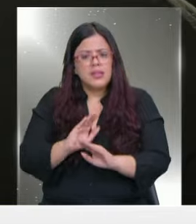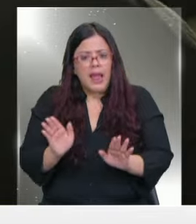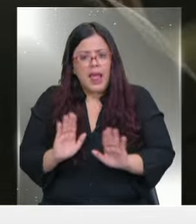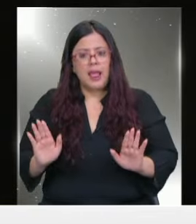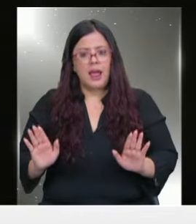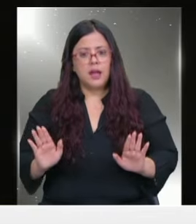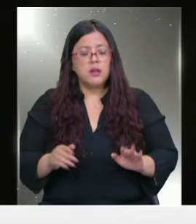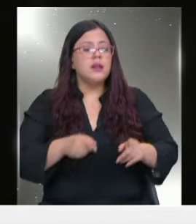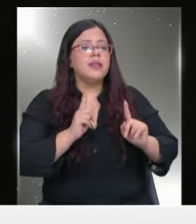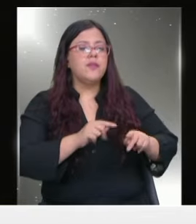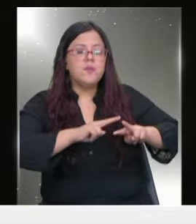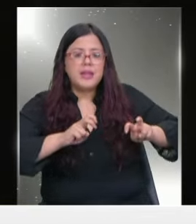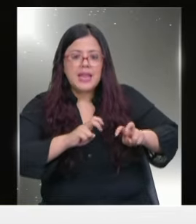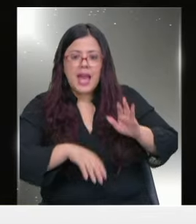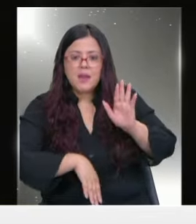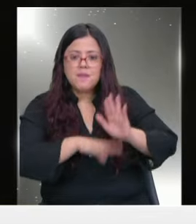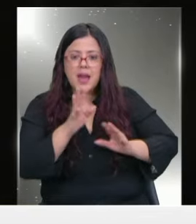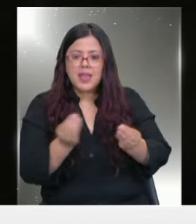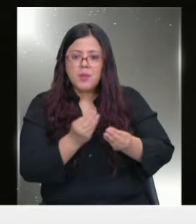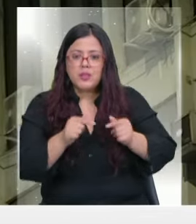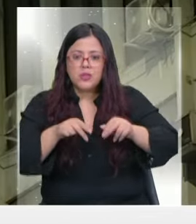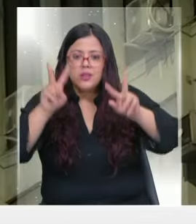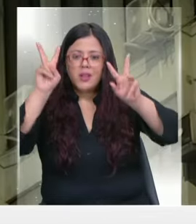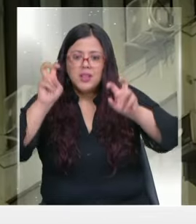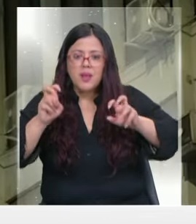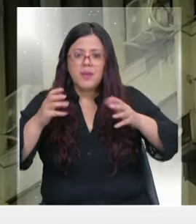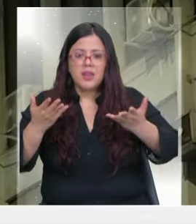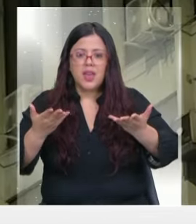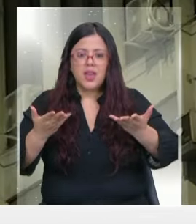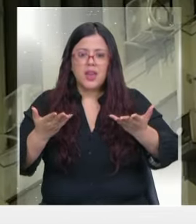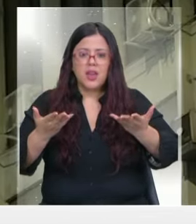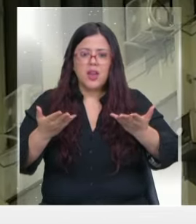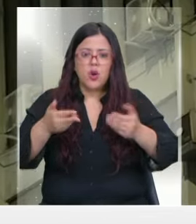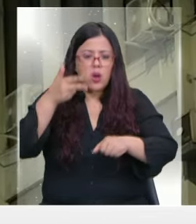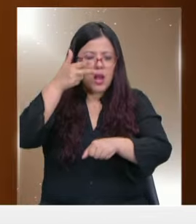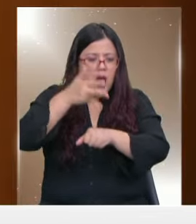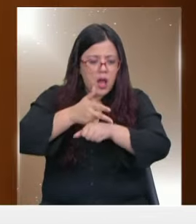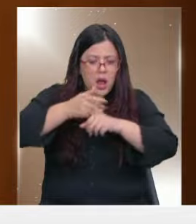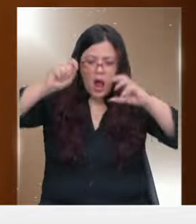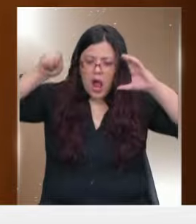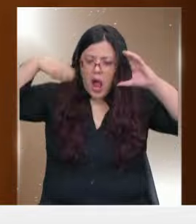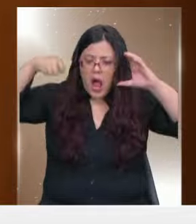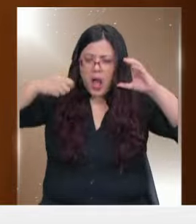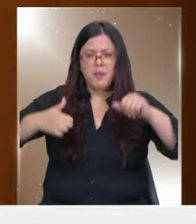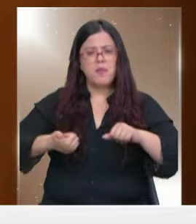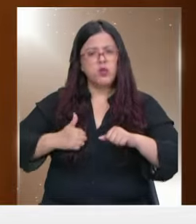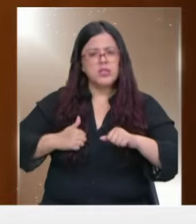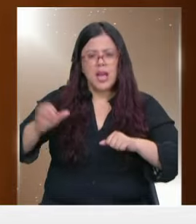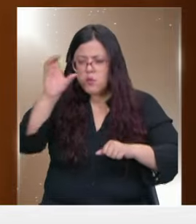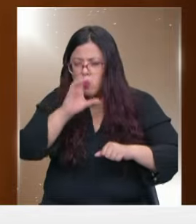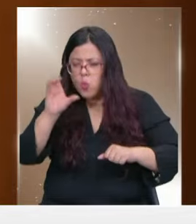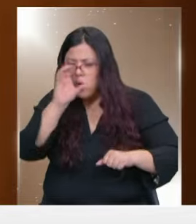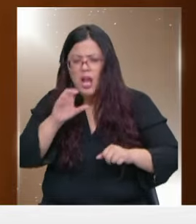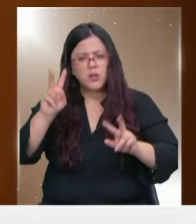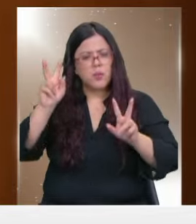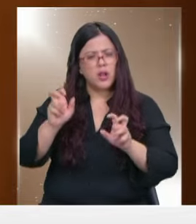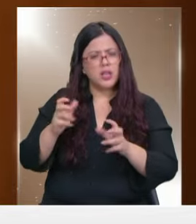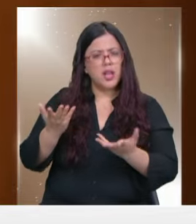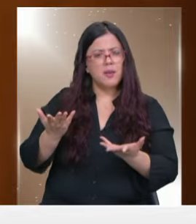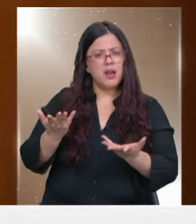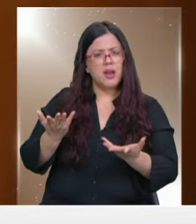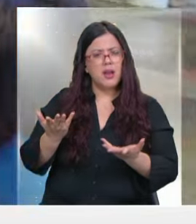Habría que indagar más para saber qué pasó eso con las cámaras, la policía buscando información para asuntos personales de un